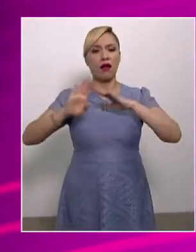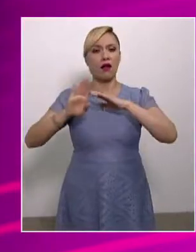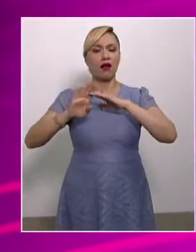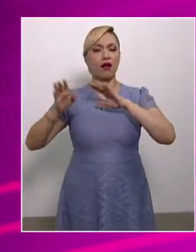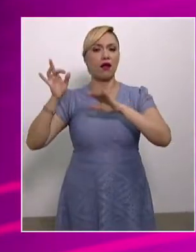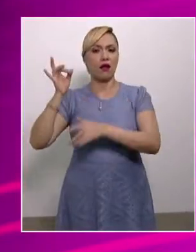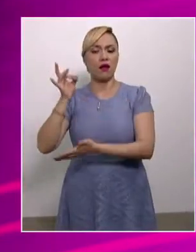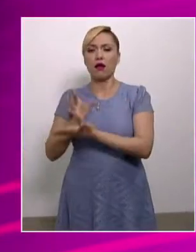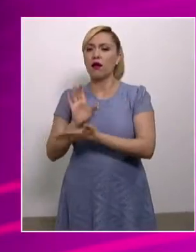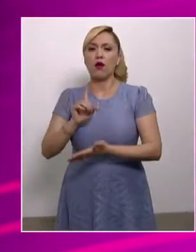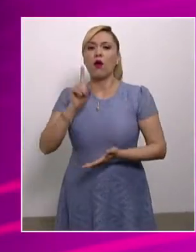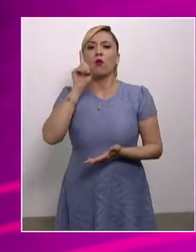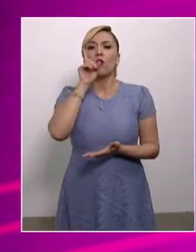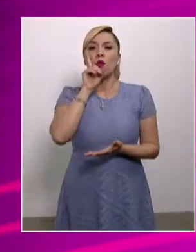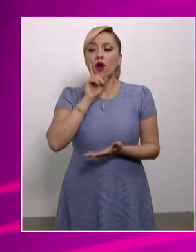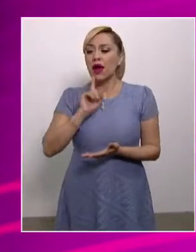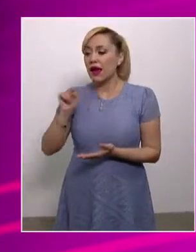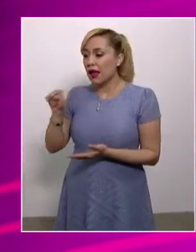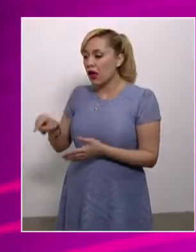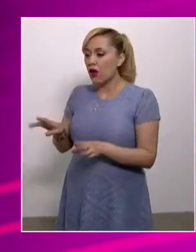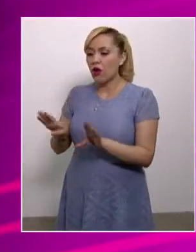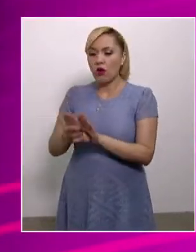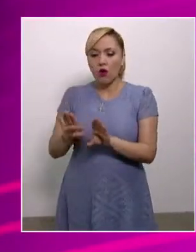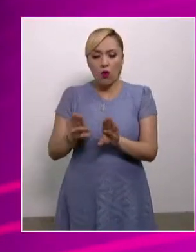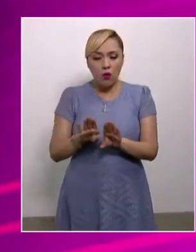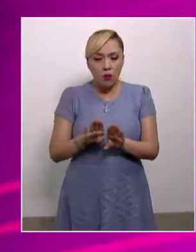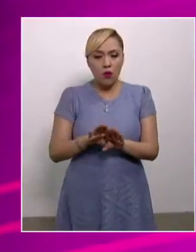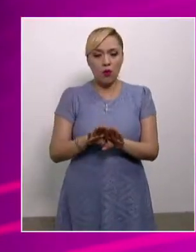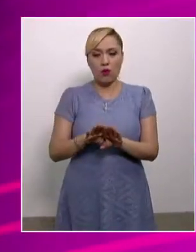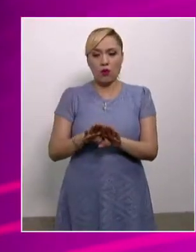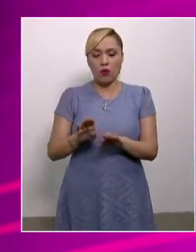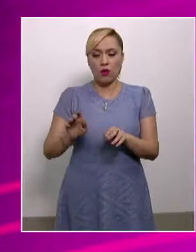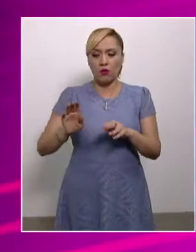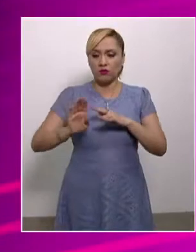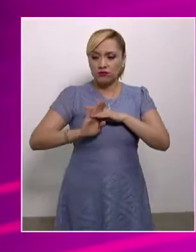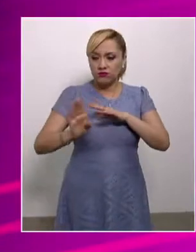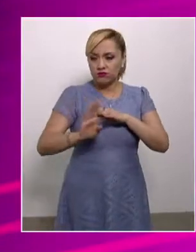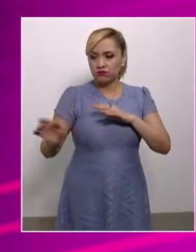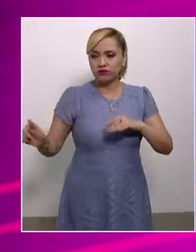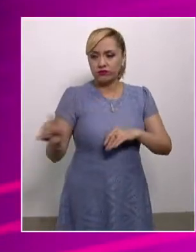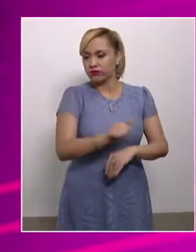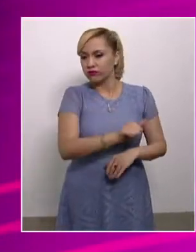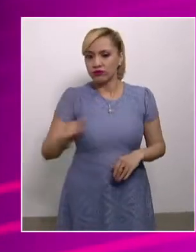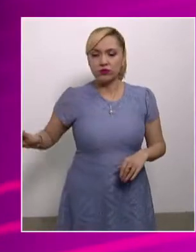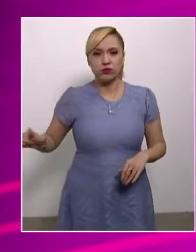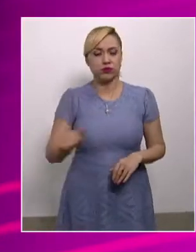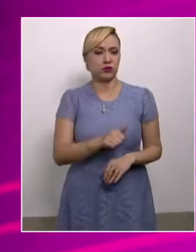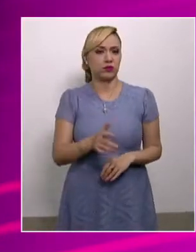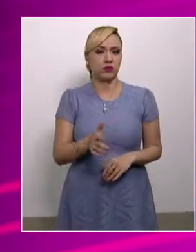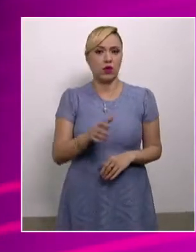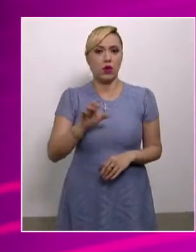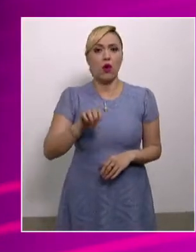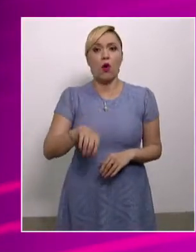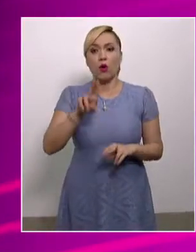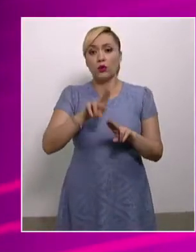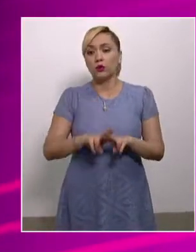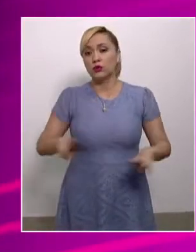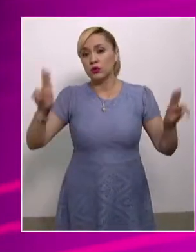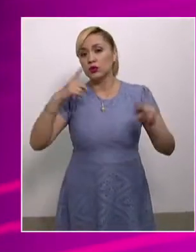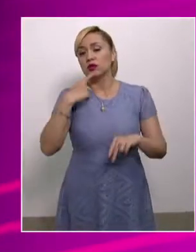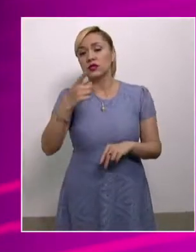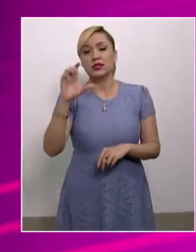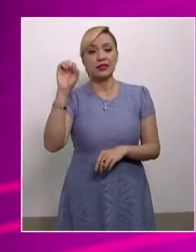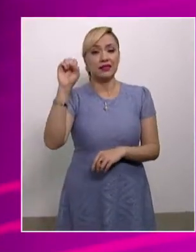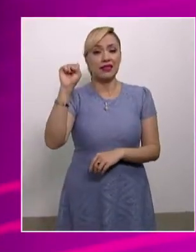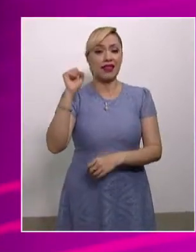en los flujos migratorios desde décadas atrás. Incluso Naciones Unidas menciona que desde hace 6